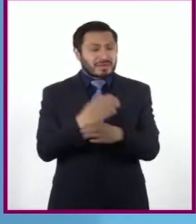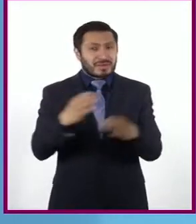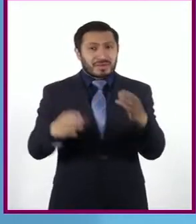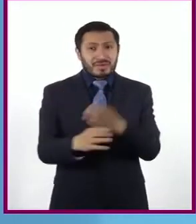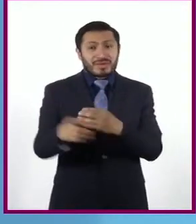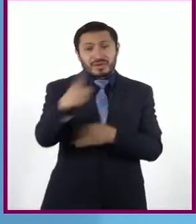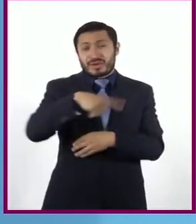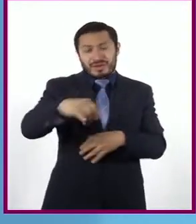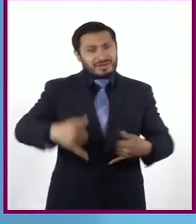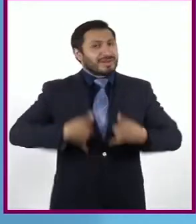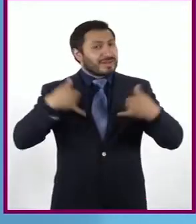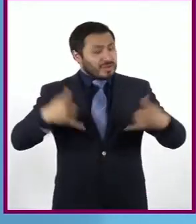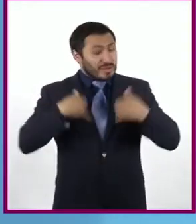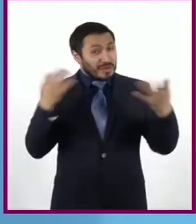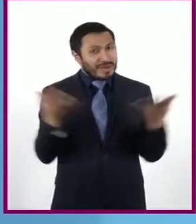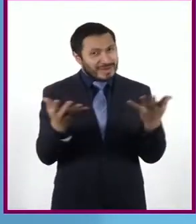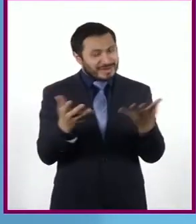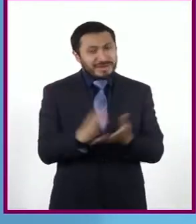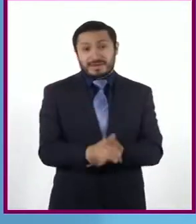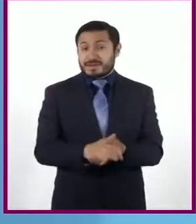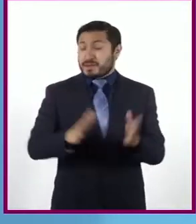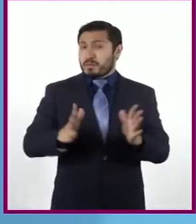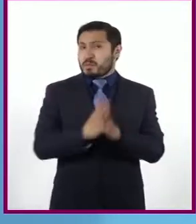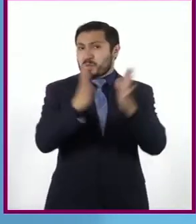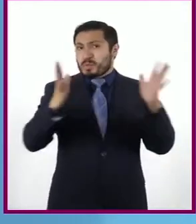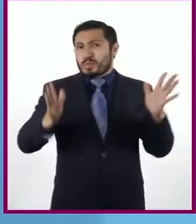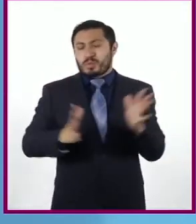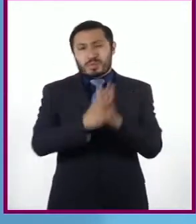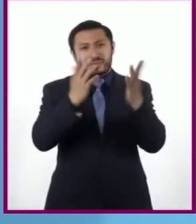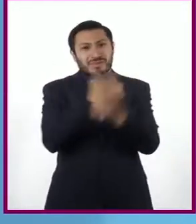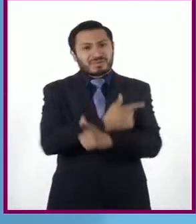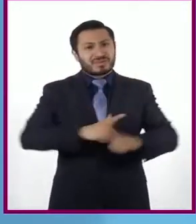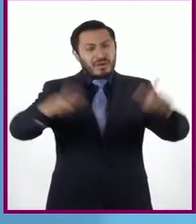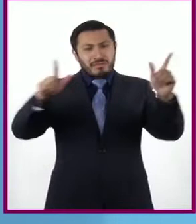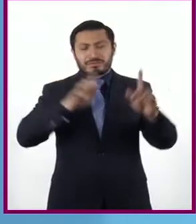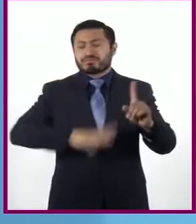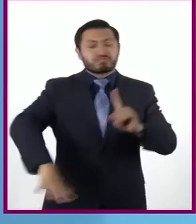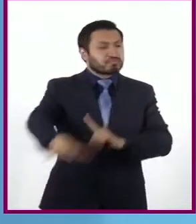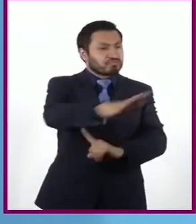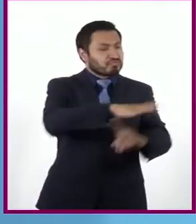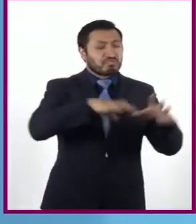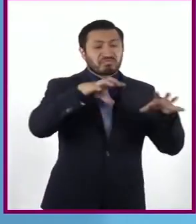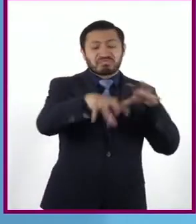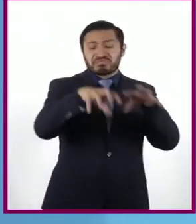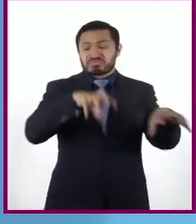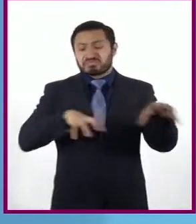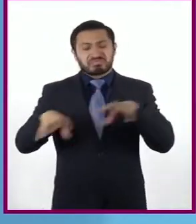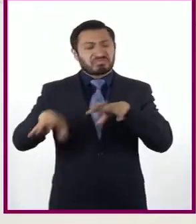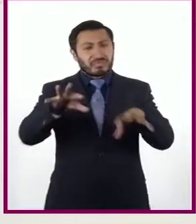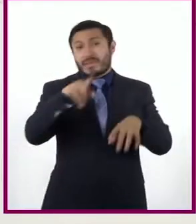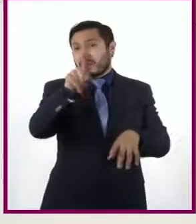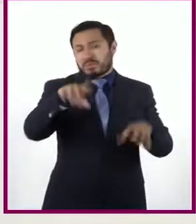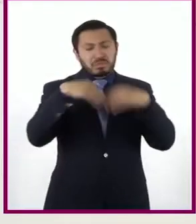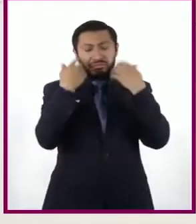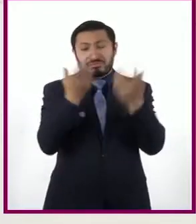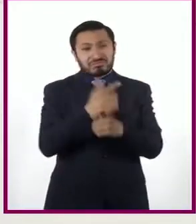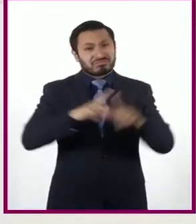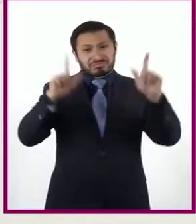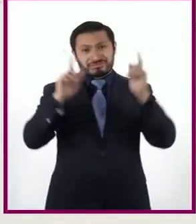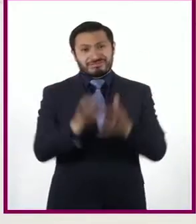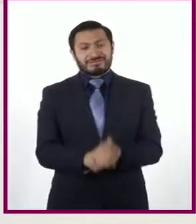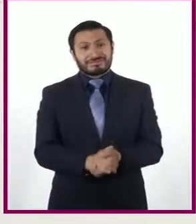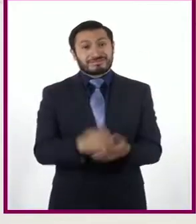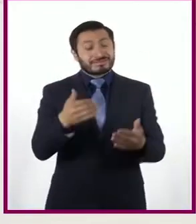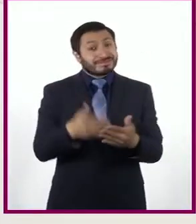rol de adolescentes para participar de manera libre en cualquier contexto donde se desenvuelven. Antes